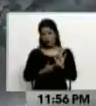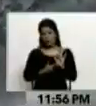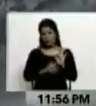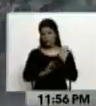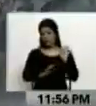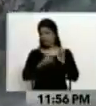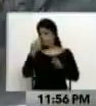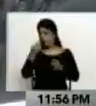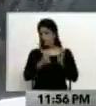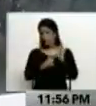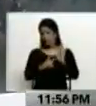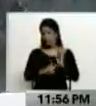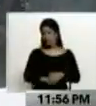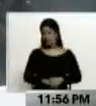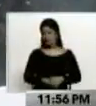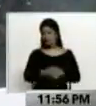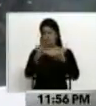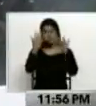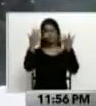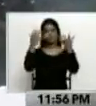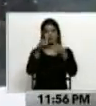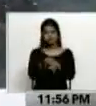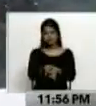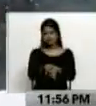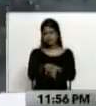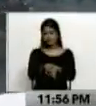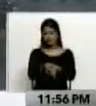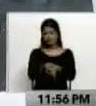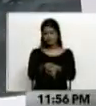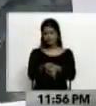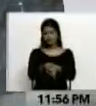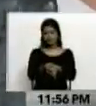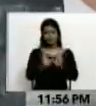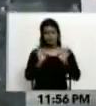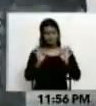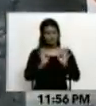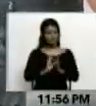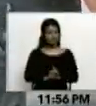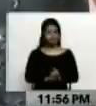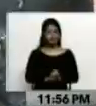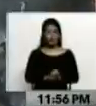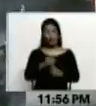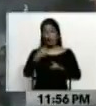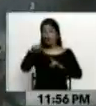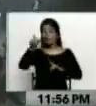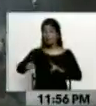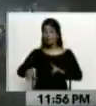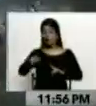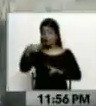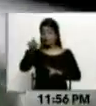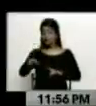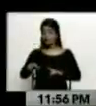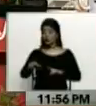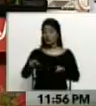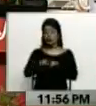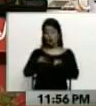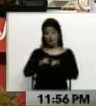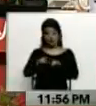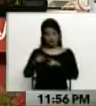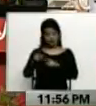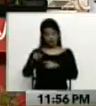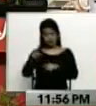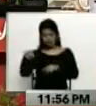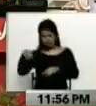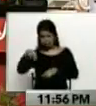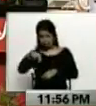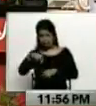la verdad Ah Esa es la verdad otro patriota cooperante que andaba por ahí me mandó esta